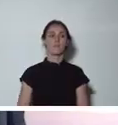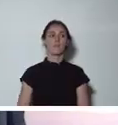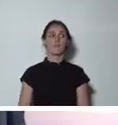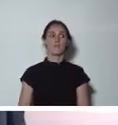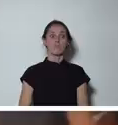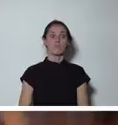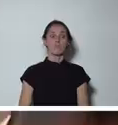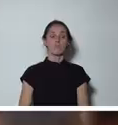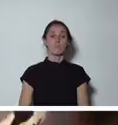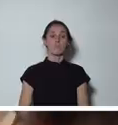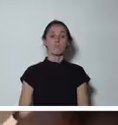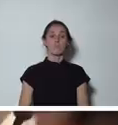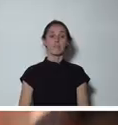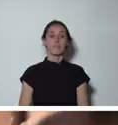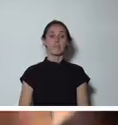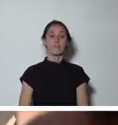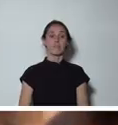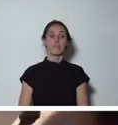así